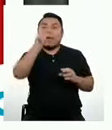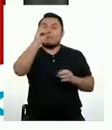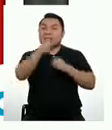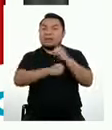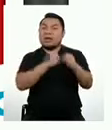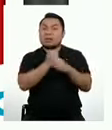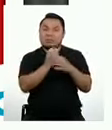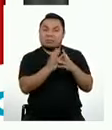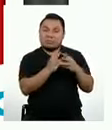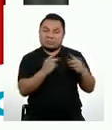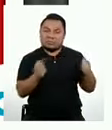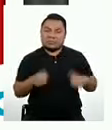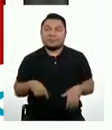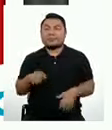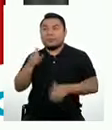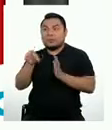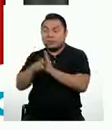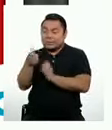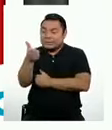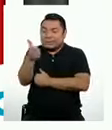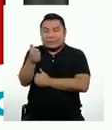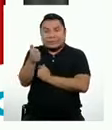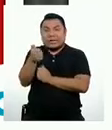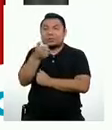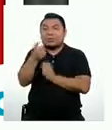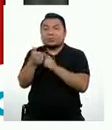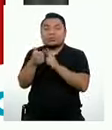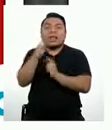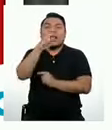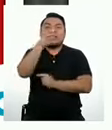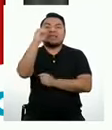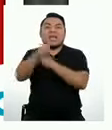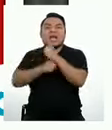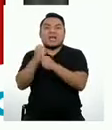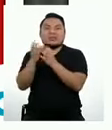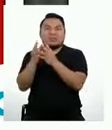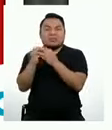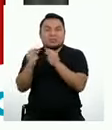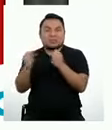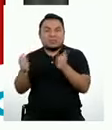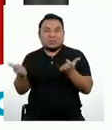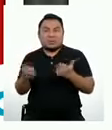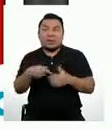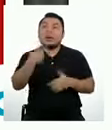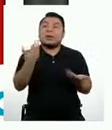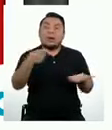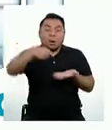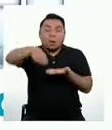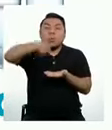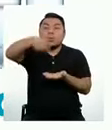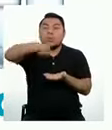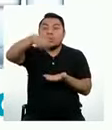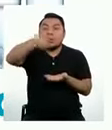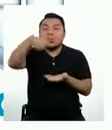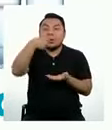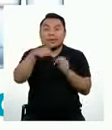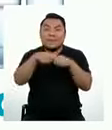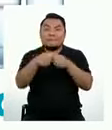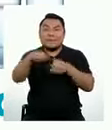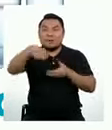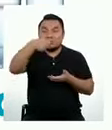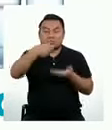años. Un encendedor de plástico, 100 años. Los cubiertos de plástico,